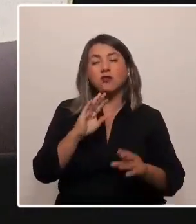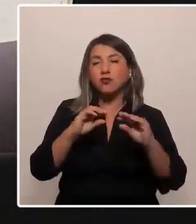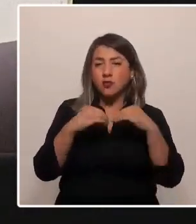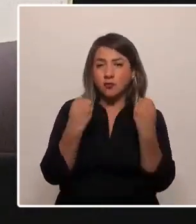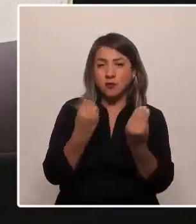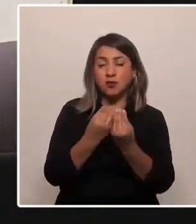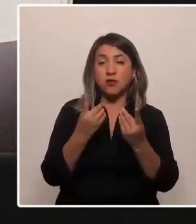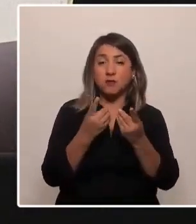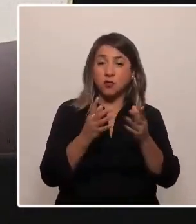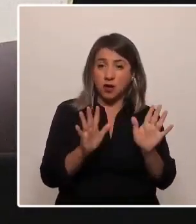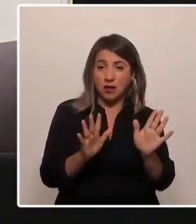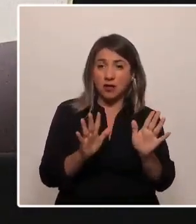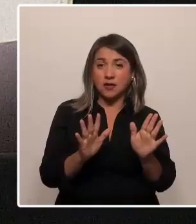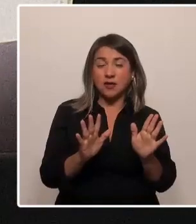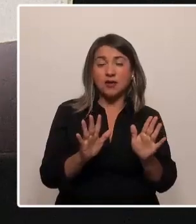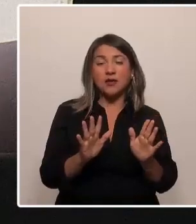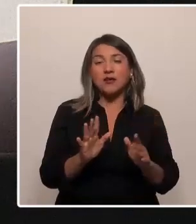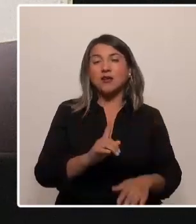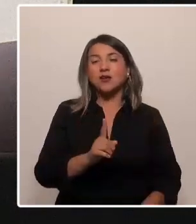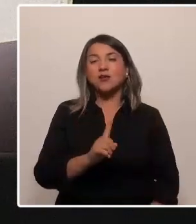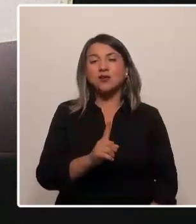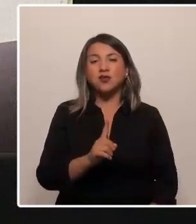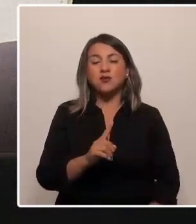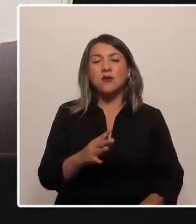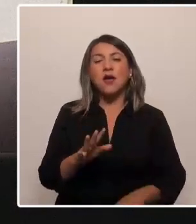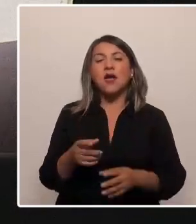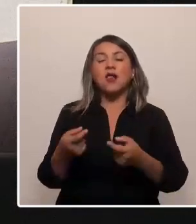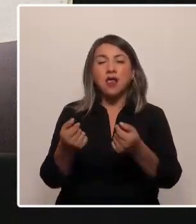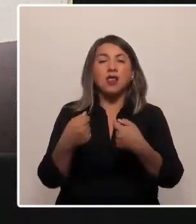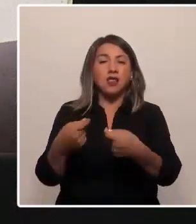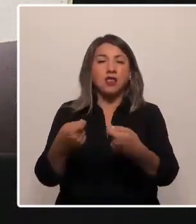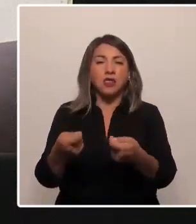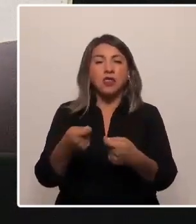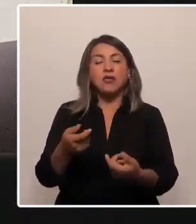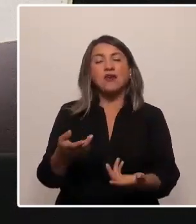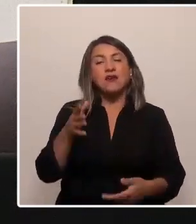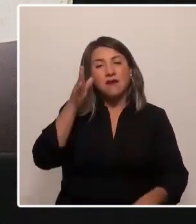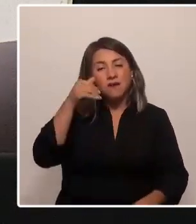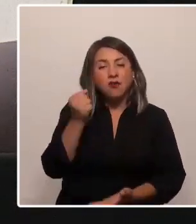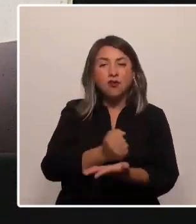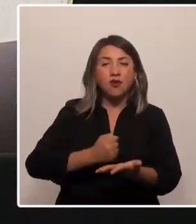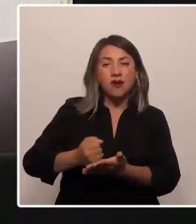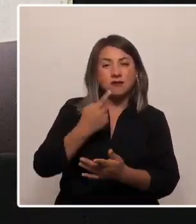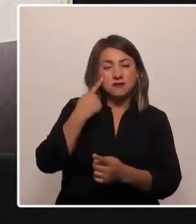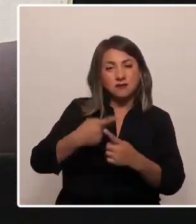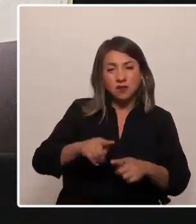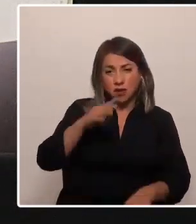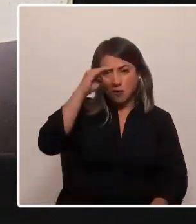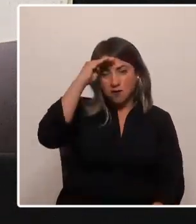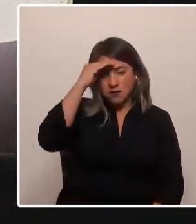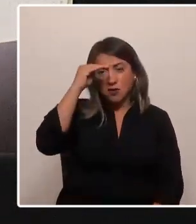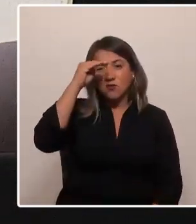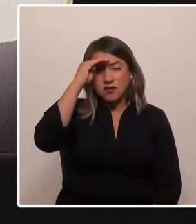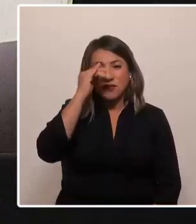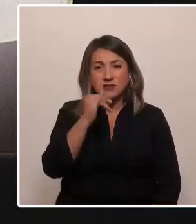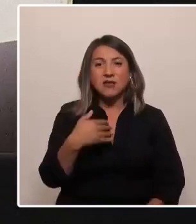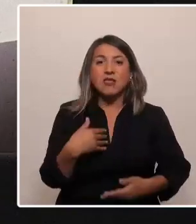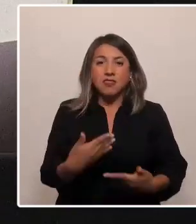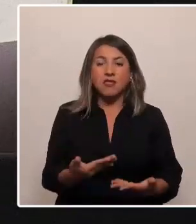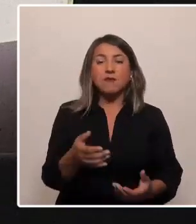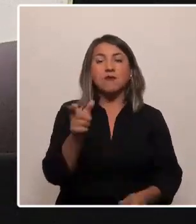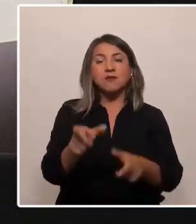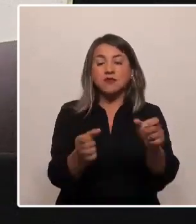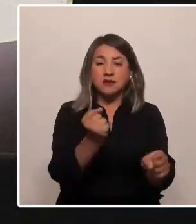democrática. No más absurdas rendiciones de cuentas, no más burocracia basada en la desconfianza. Confiemos en las y los trabajadores de